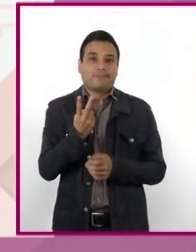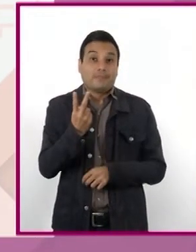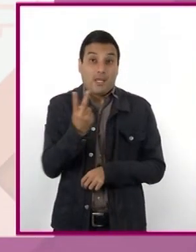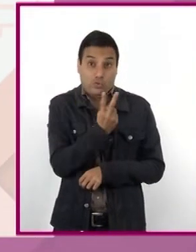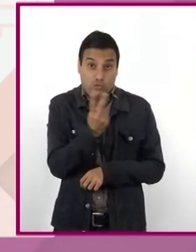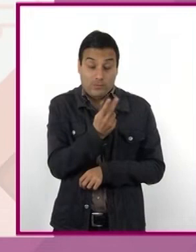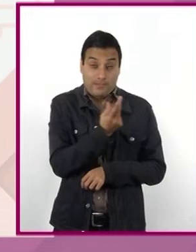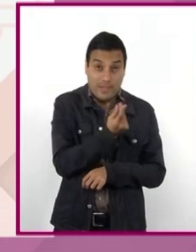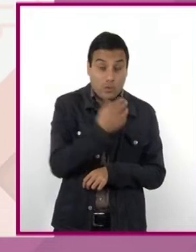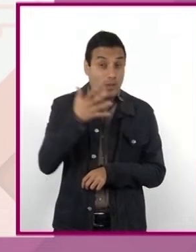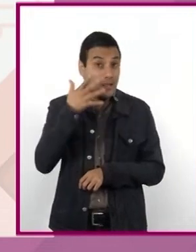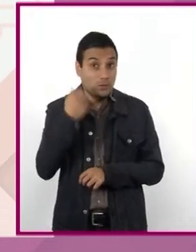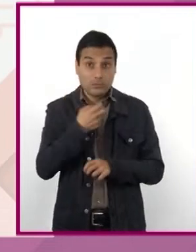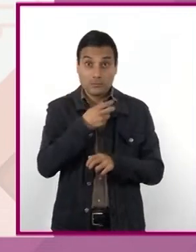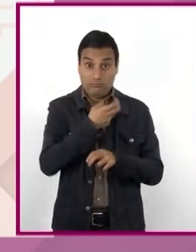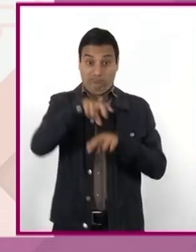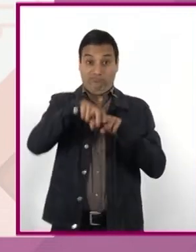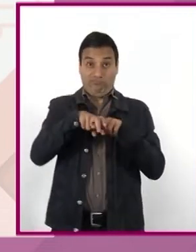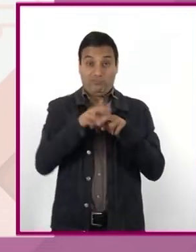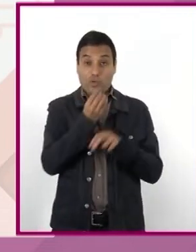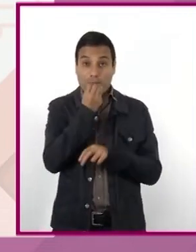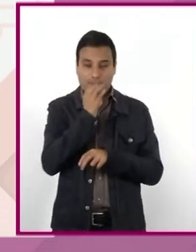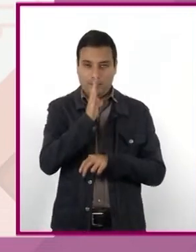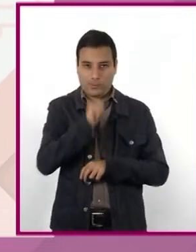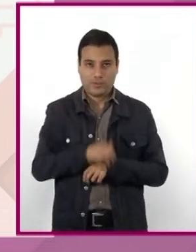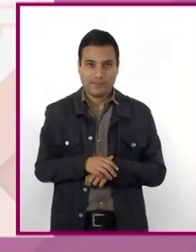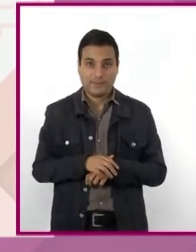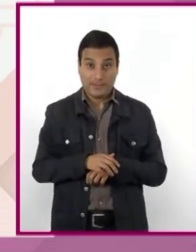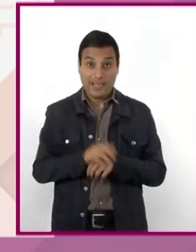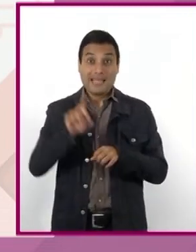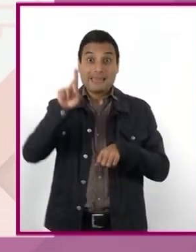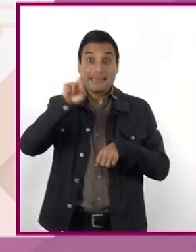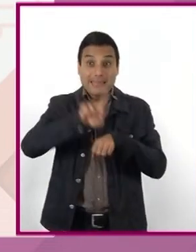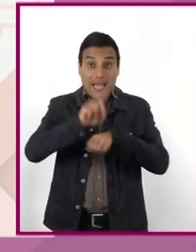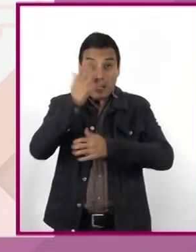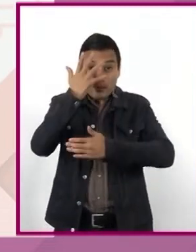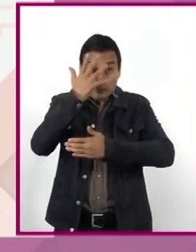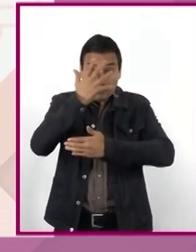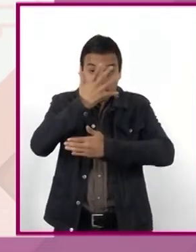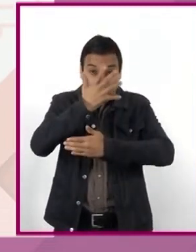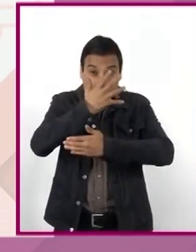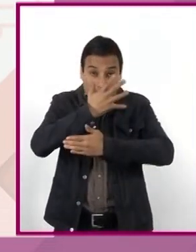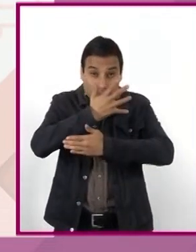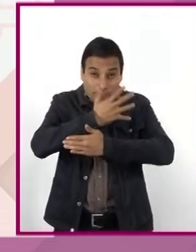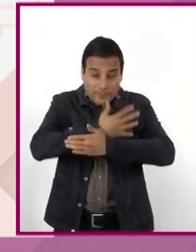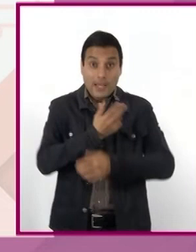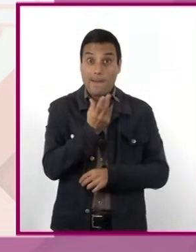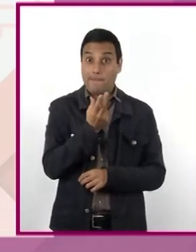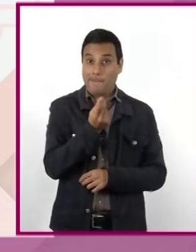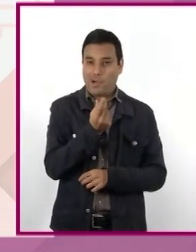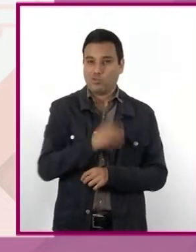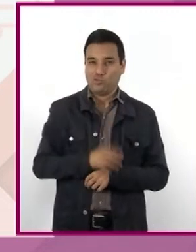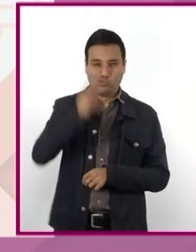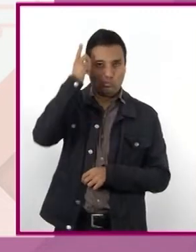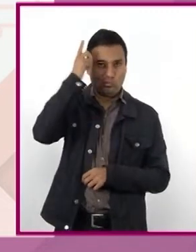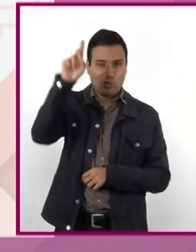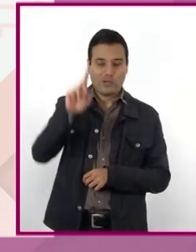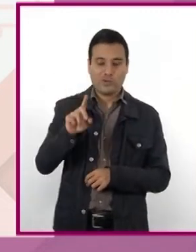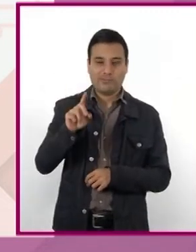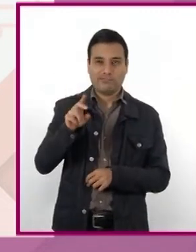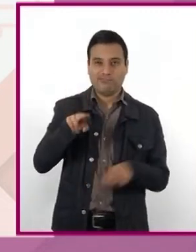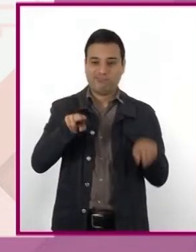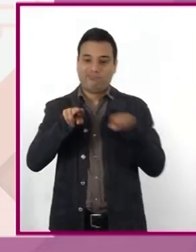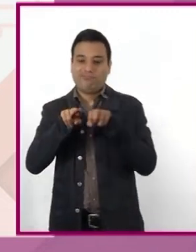sentados. El día estaba a punto de finalizar. El perro durmió al lado de su amo. Soñó con su